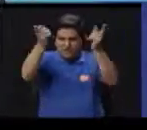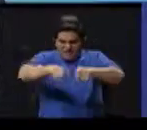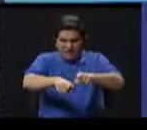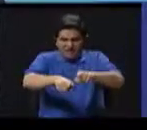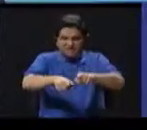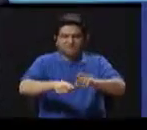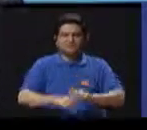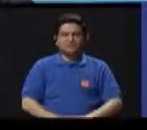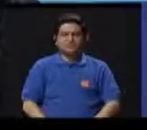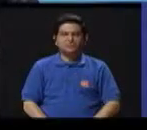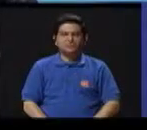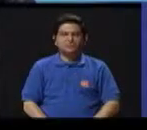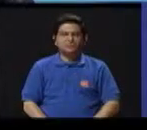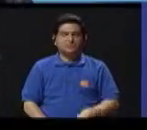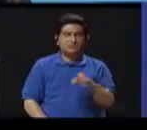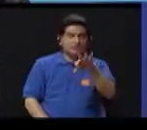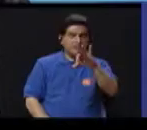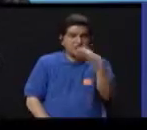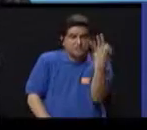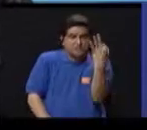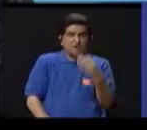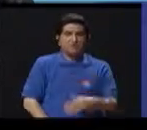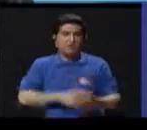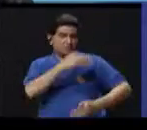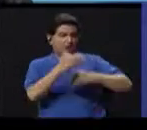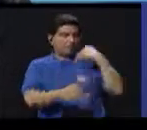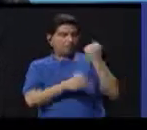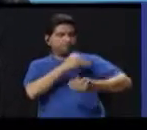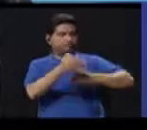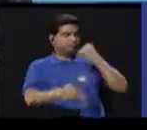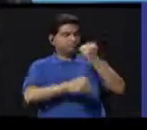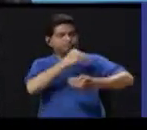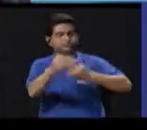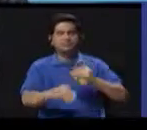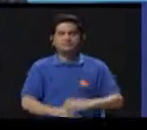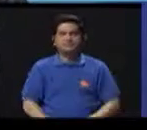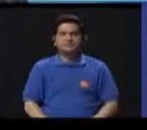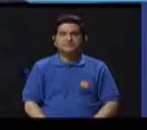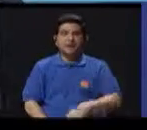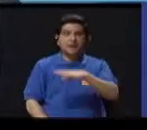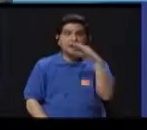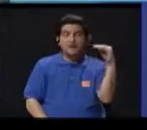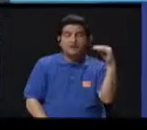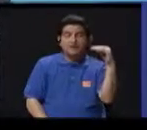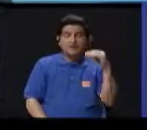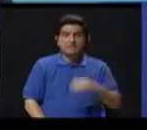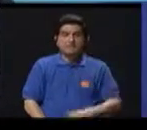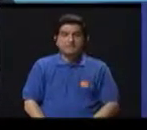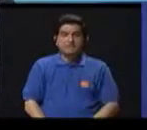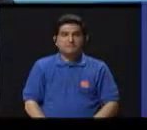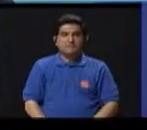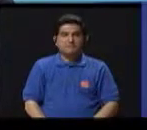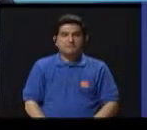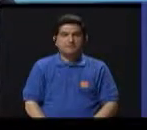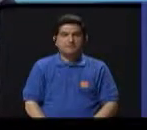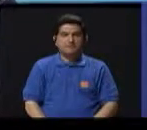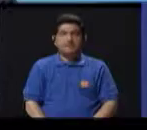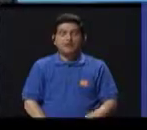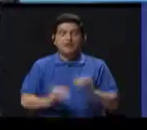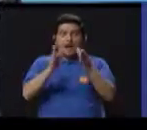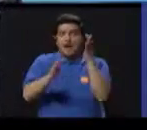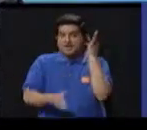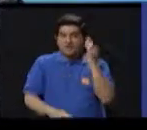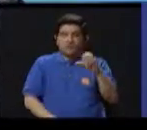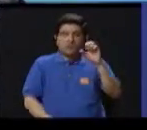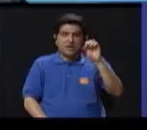en este caso, para llevar el proceso? Y para la